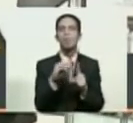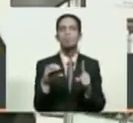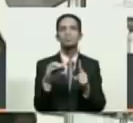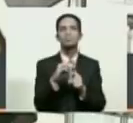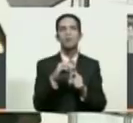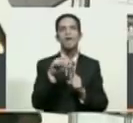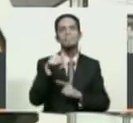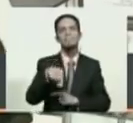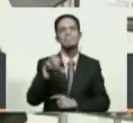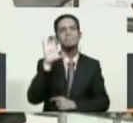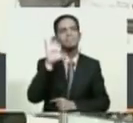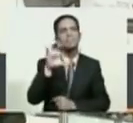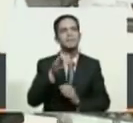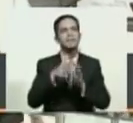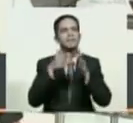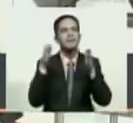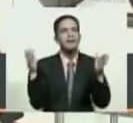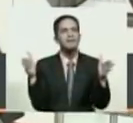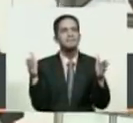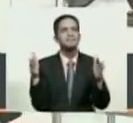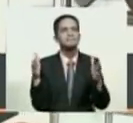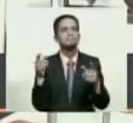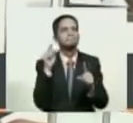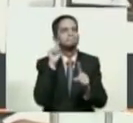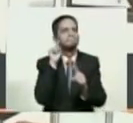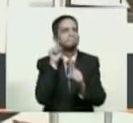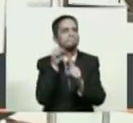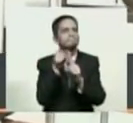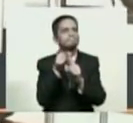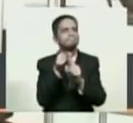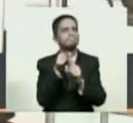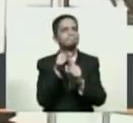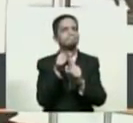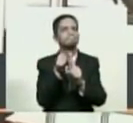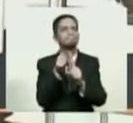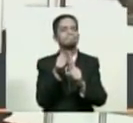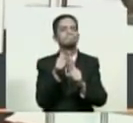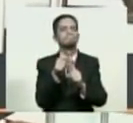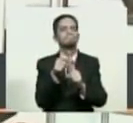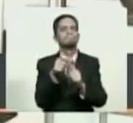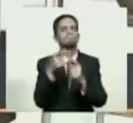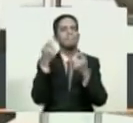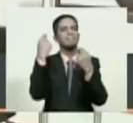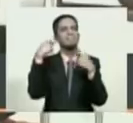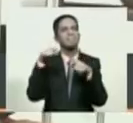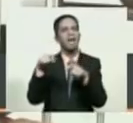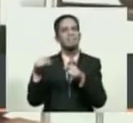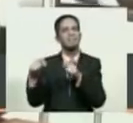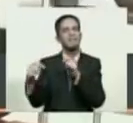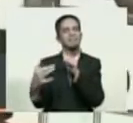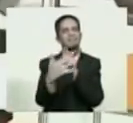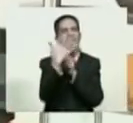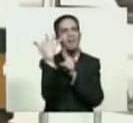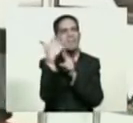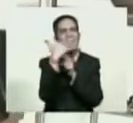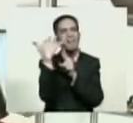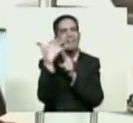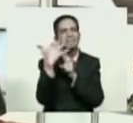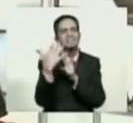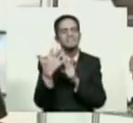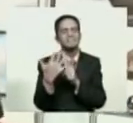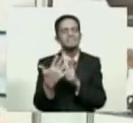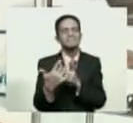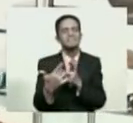de esta patria grande, para que frente a los intentos de segregación, de disgregación,